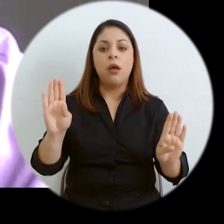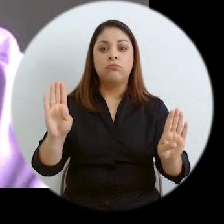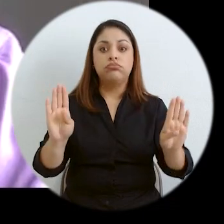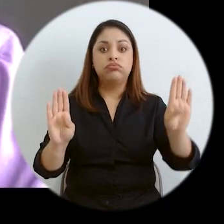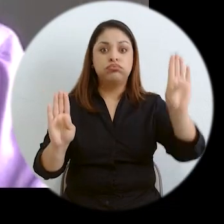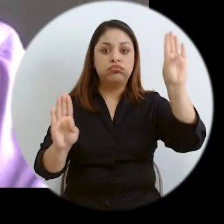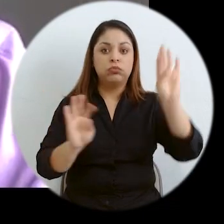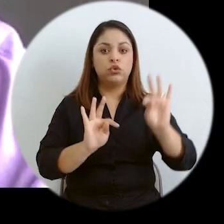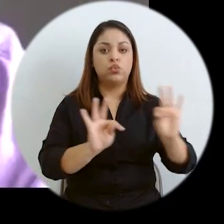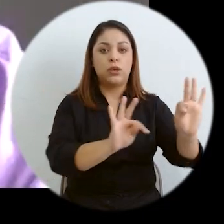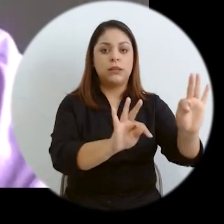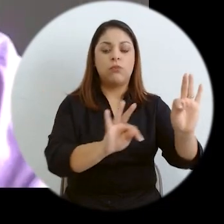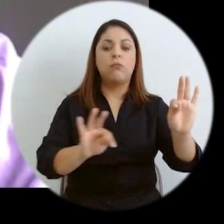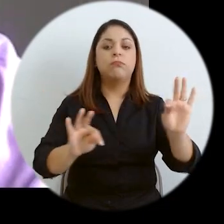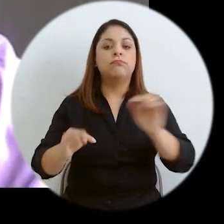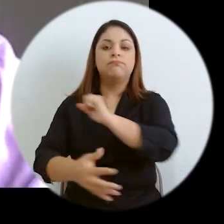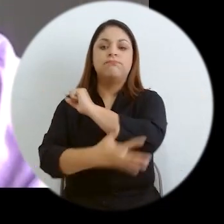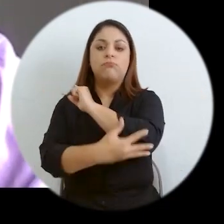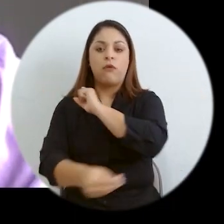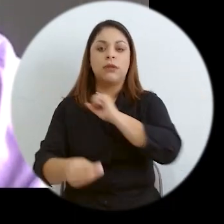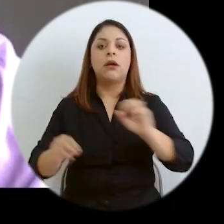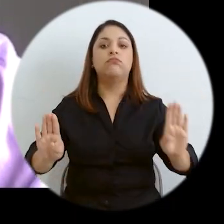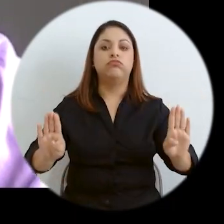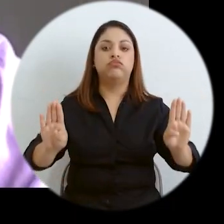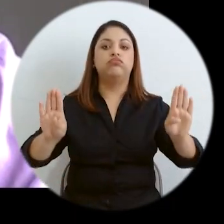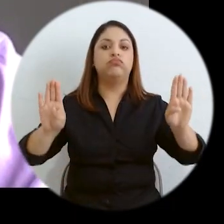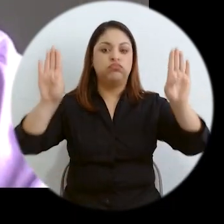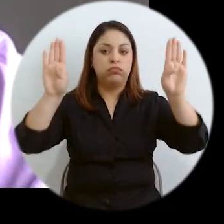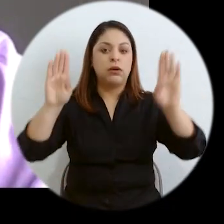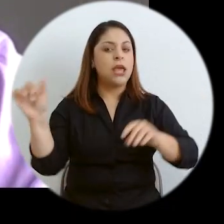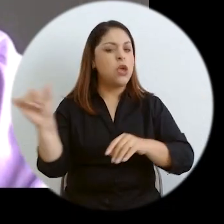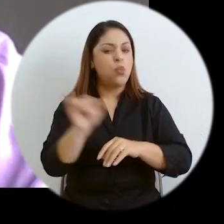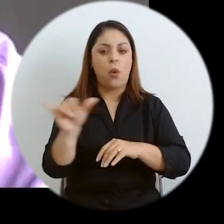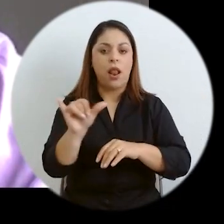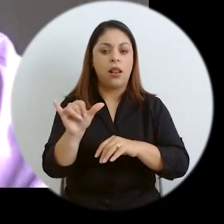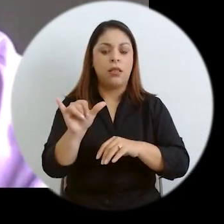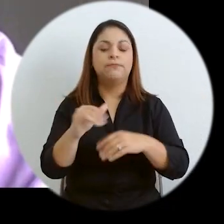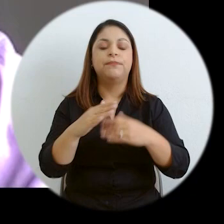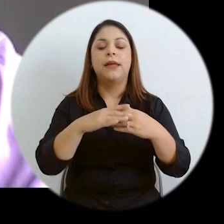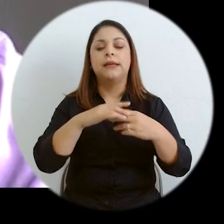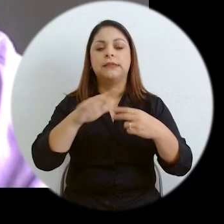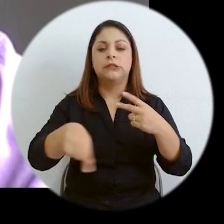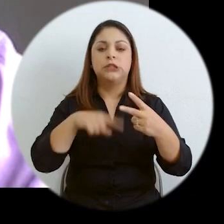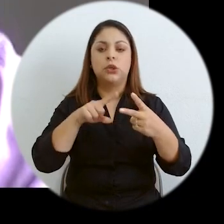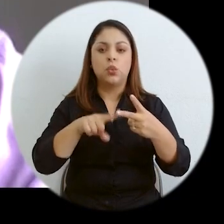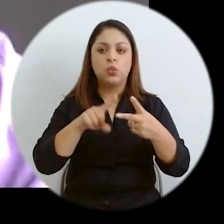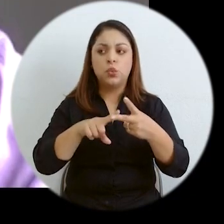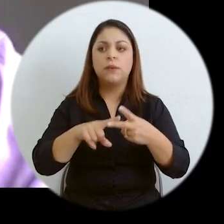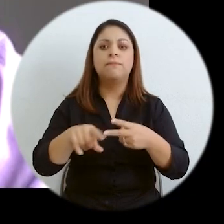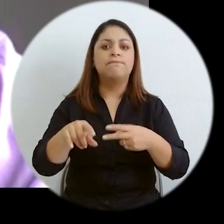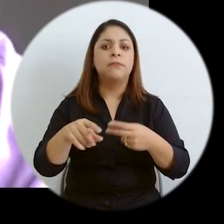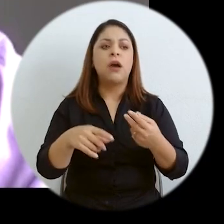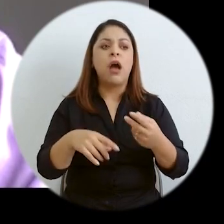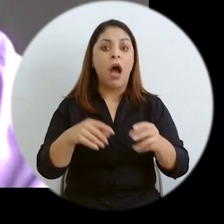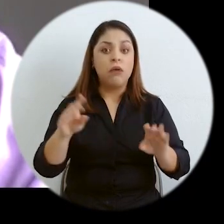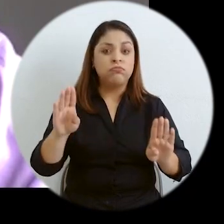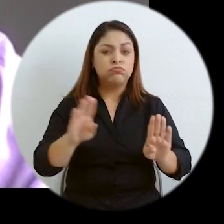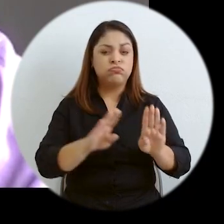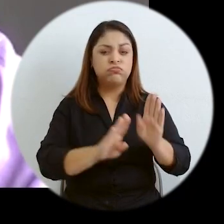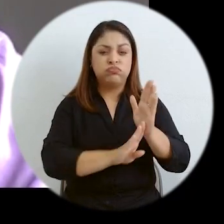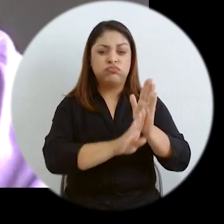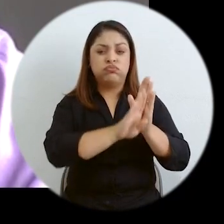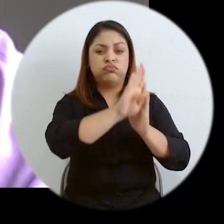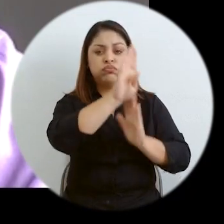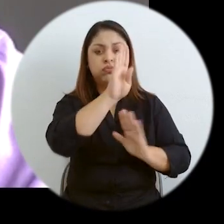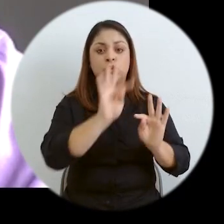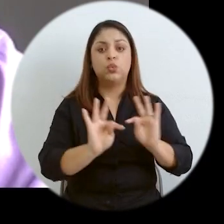que crece el turismo a nivel nacional como guanacasteco. Después lo comparamos con el desempleo y pasaba prácticamente lo